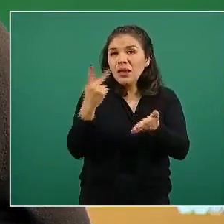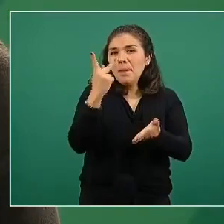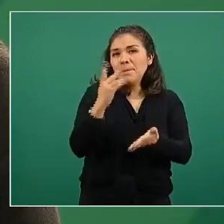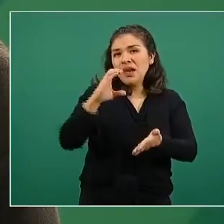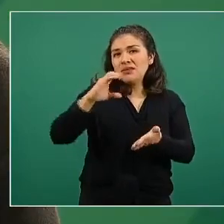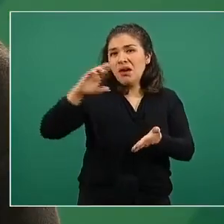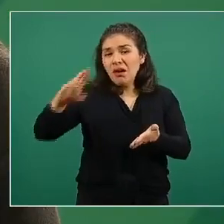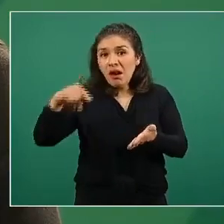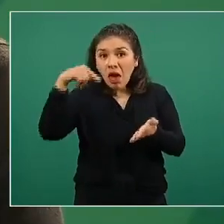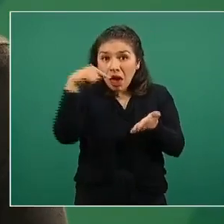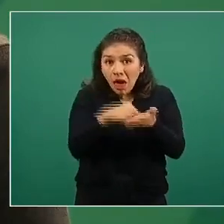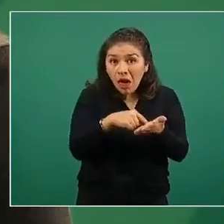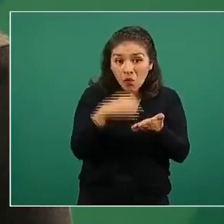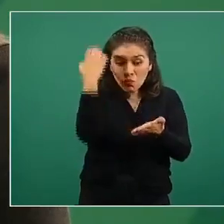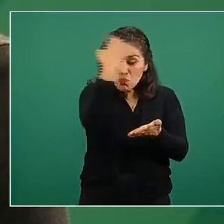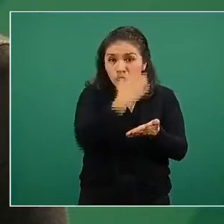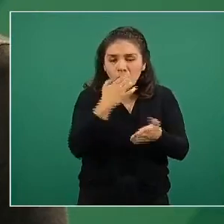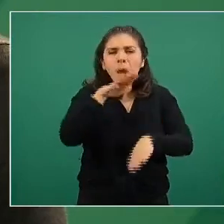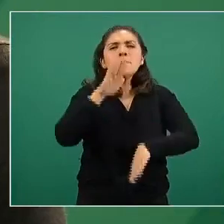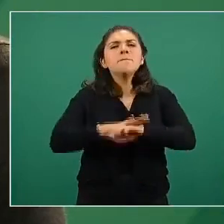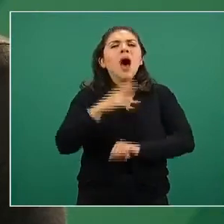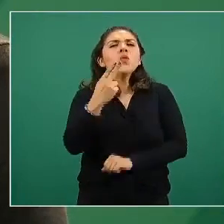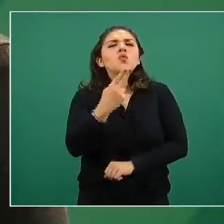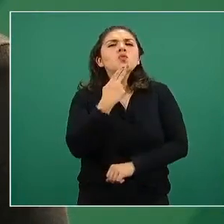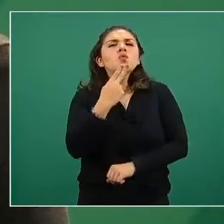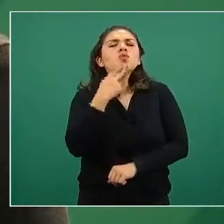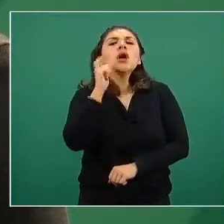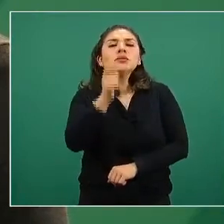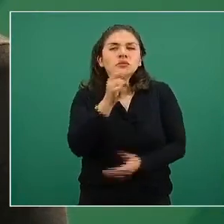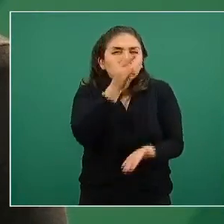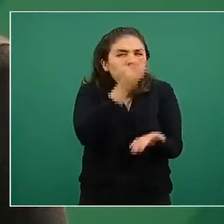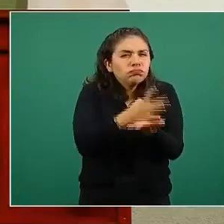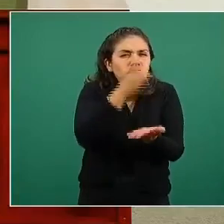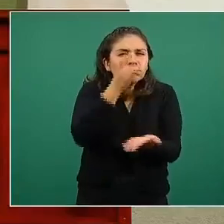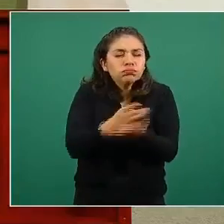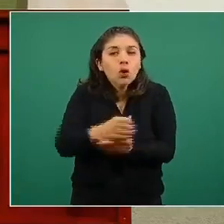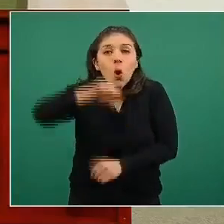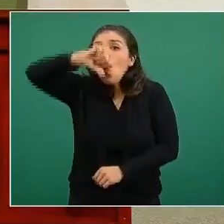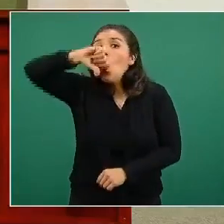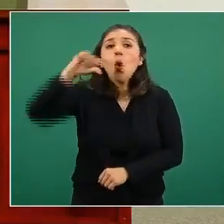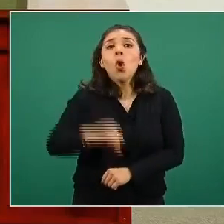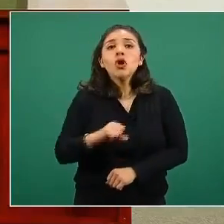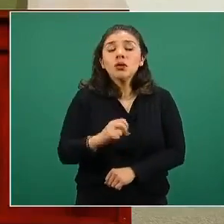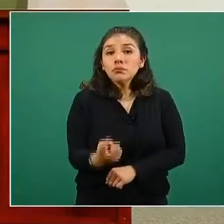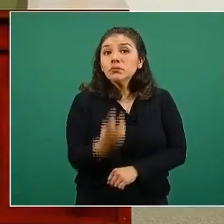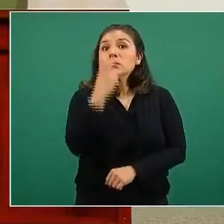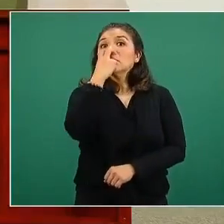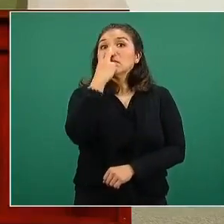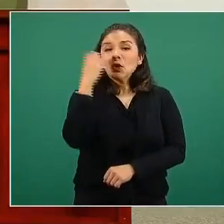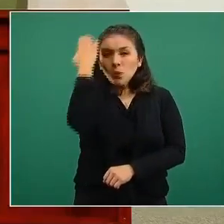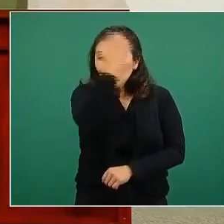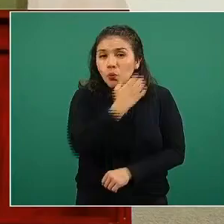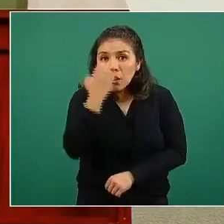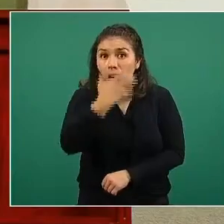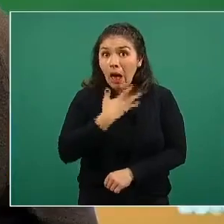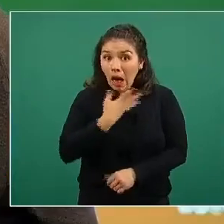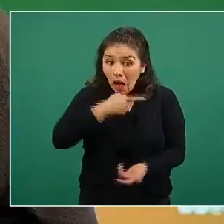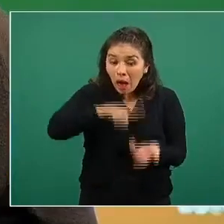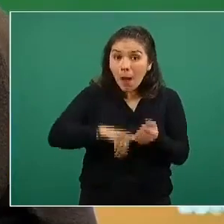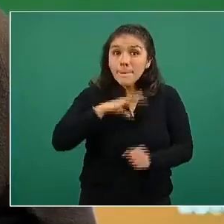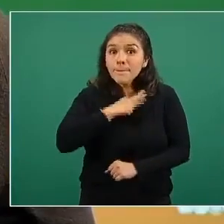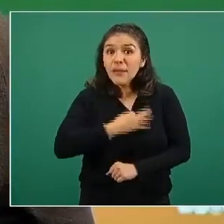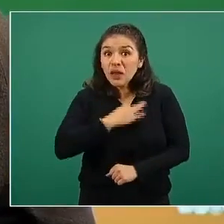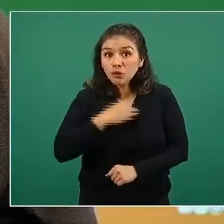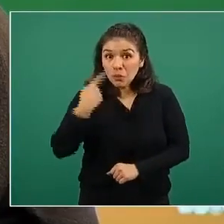la PCR, su principal utilidad es poder detectar en el momento en que se toma si hay la presencia del virus